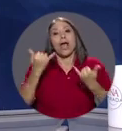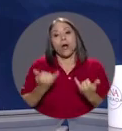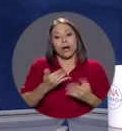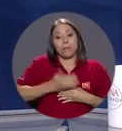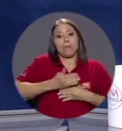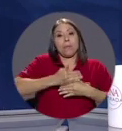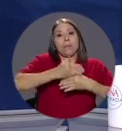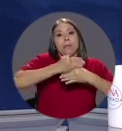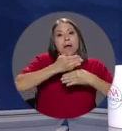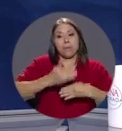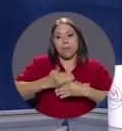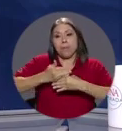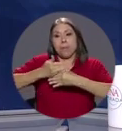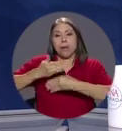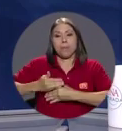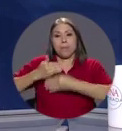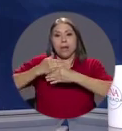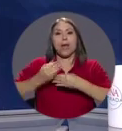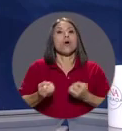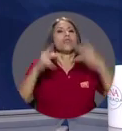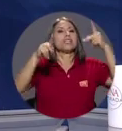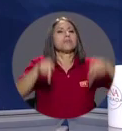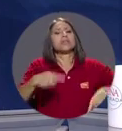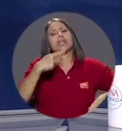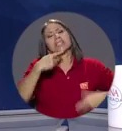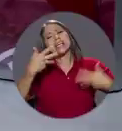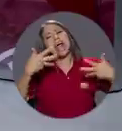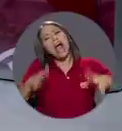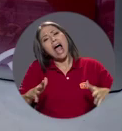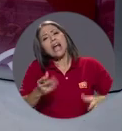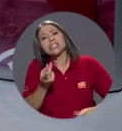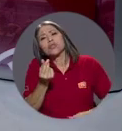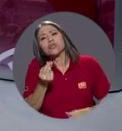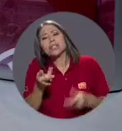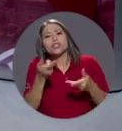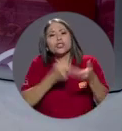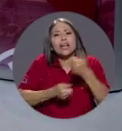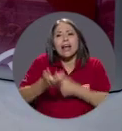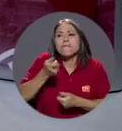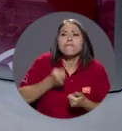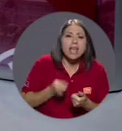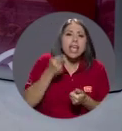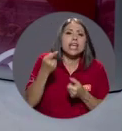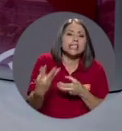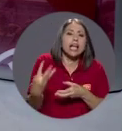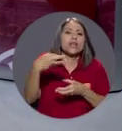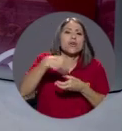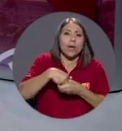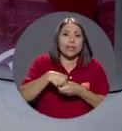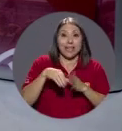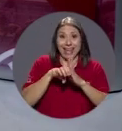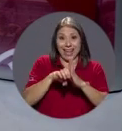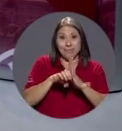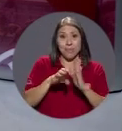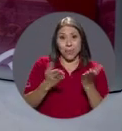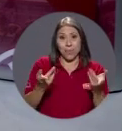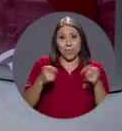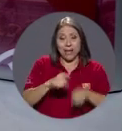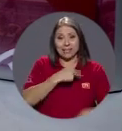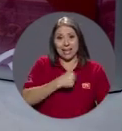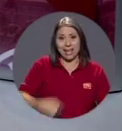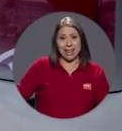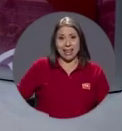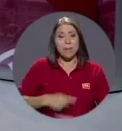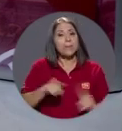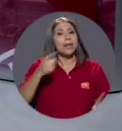los precios del café, ¿verdad?, en el caso concreto de Heredia, han sido parte de esa ecuación. Pues en los análisis